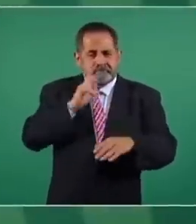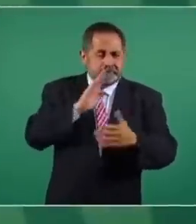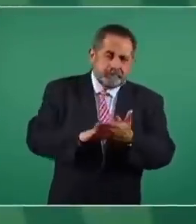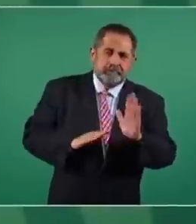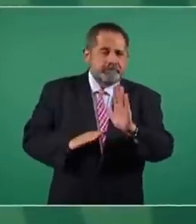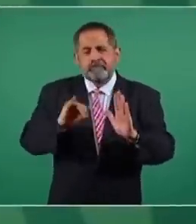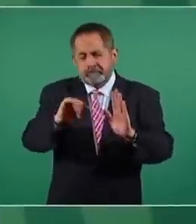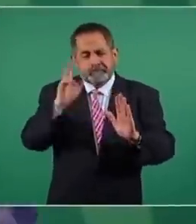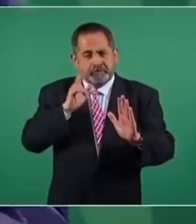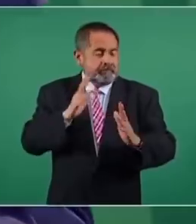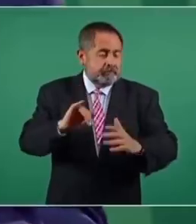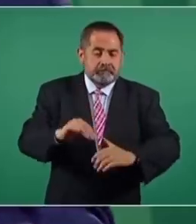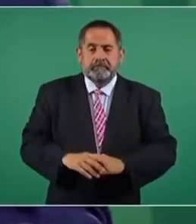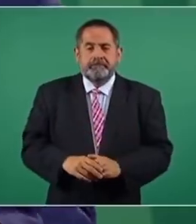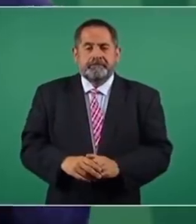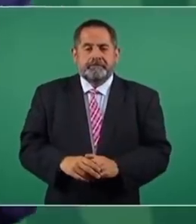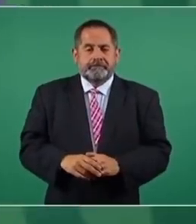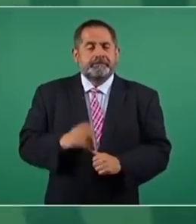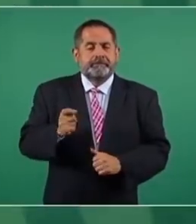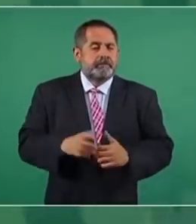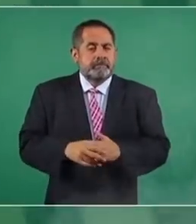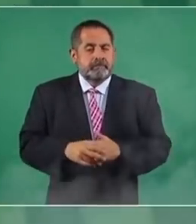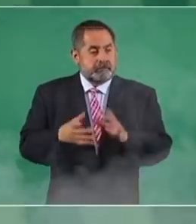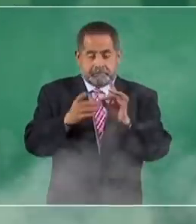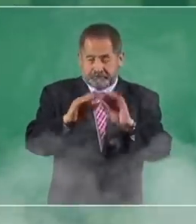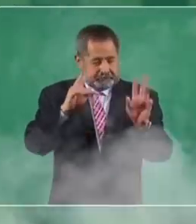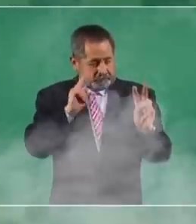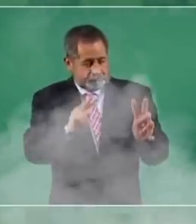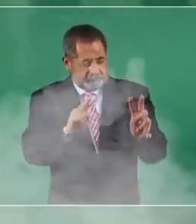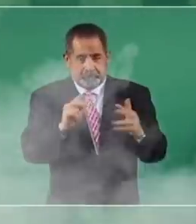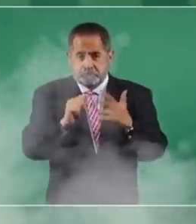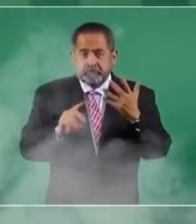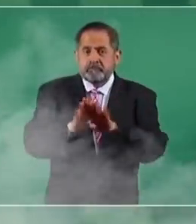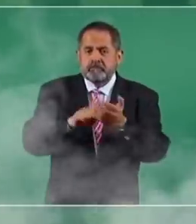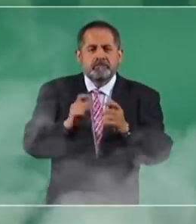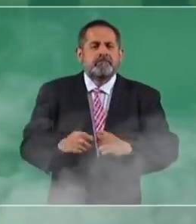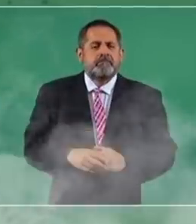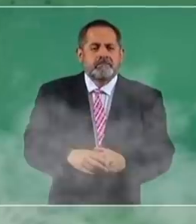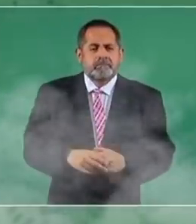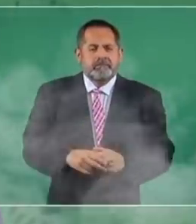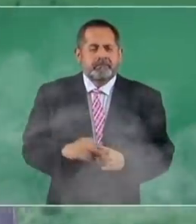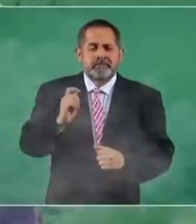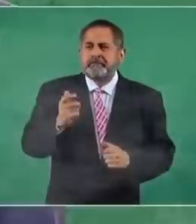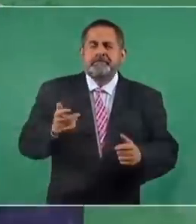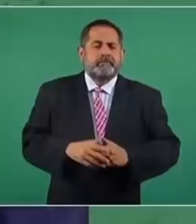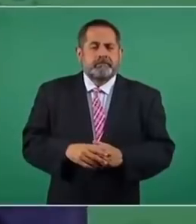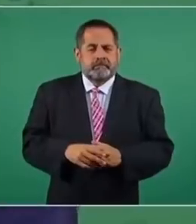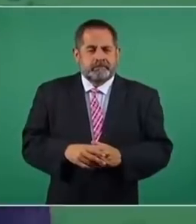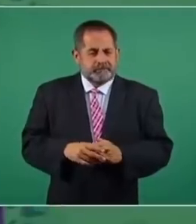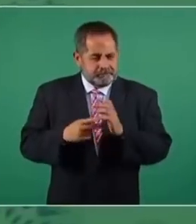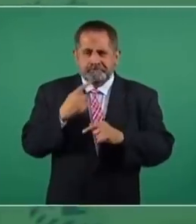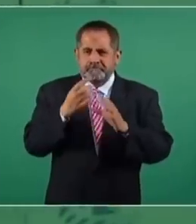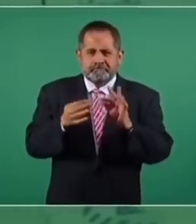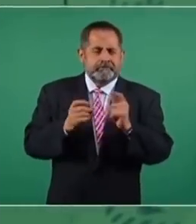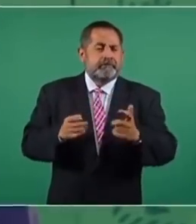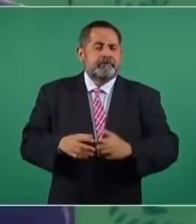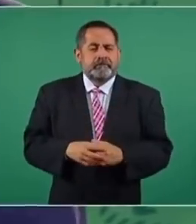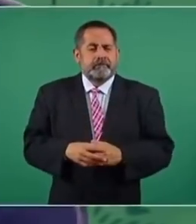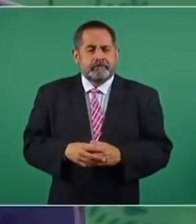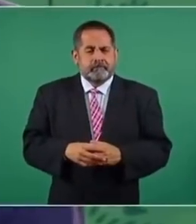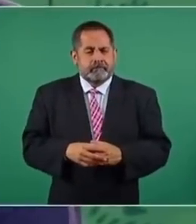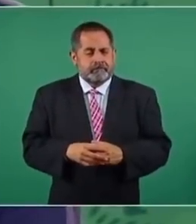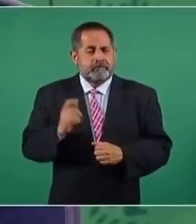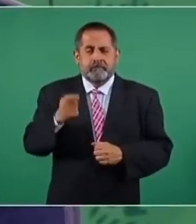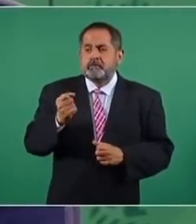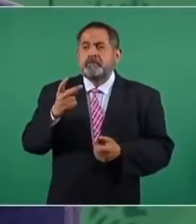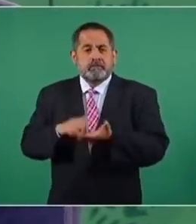elementos, que se ventile todo este asunto. Sobre todo, insisto, el